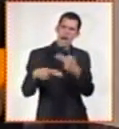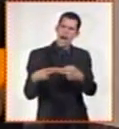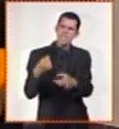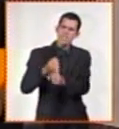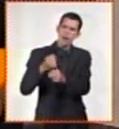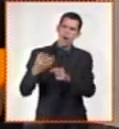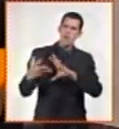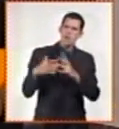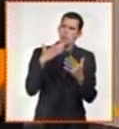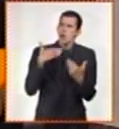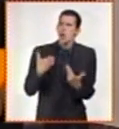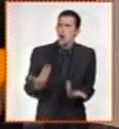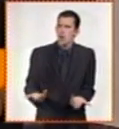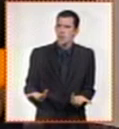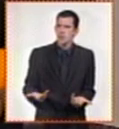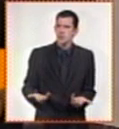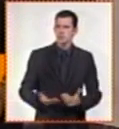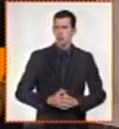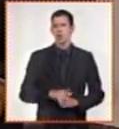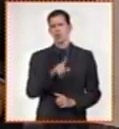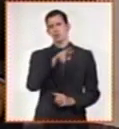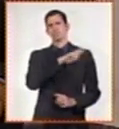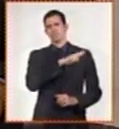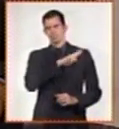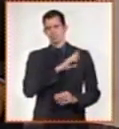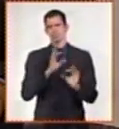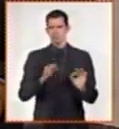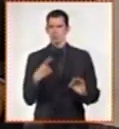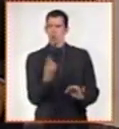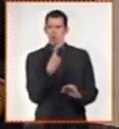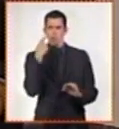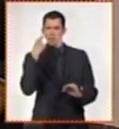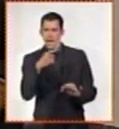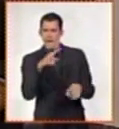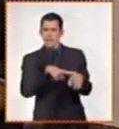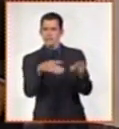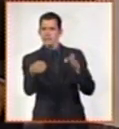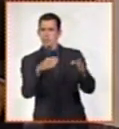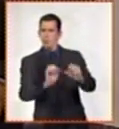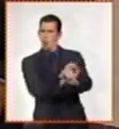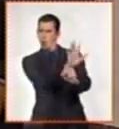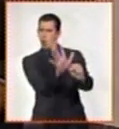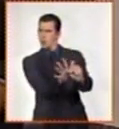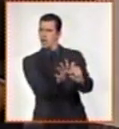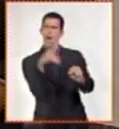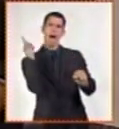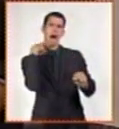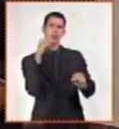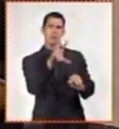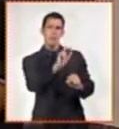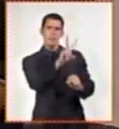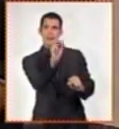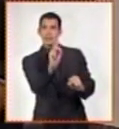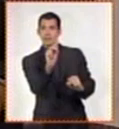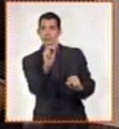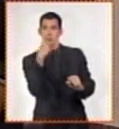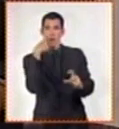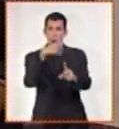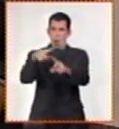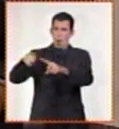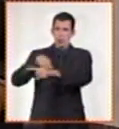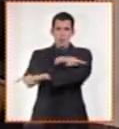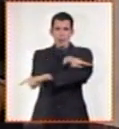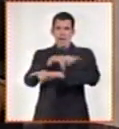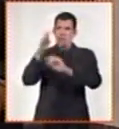la economía china logró resultados notables. Por ejemplo, en 2020, China es la única gran economía que